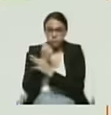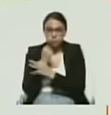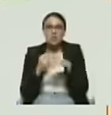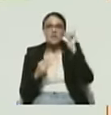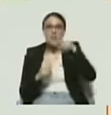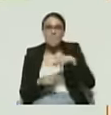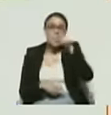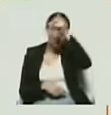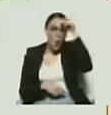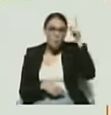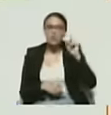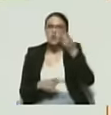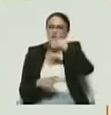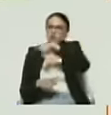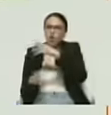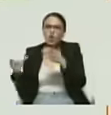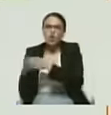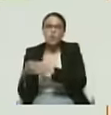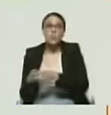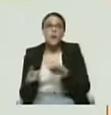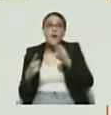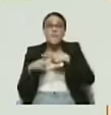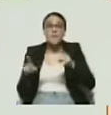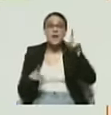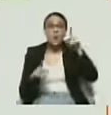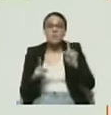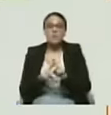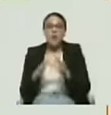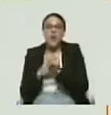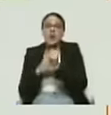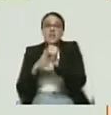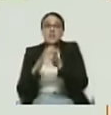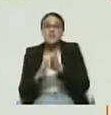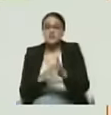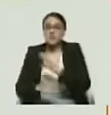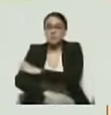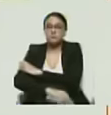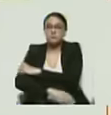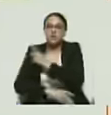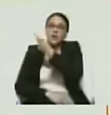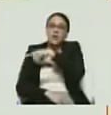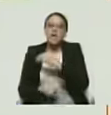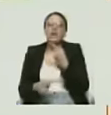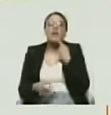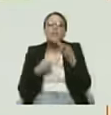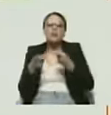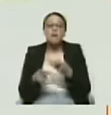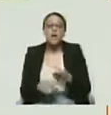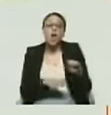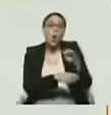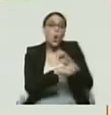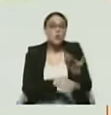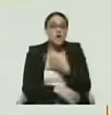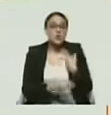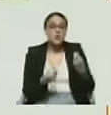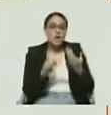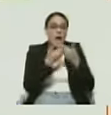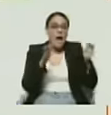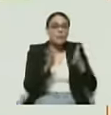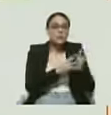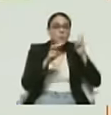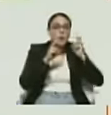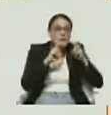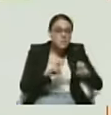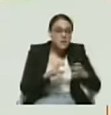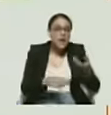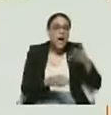actual venezolana, este se está llevando sus buenos laureles. El gobierno quiere abrir un expediente para tratar de lograr un fraude